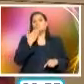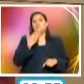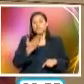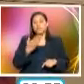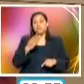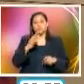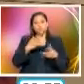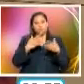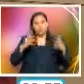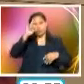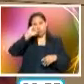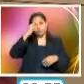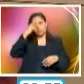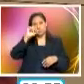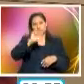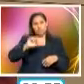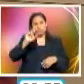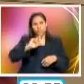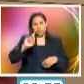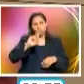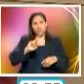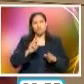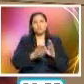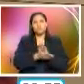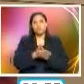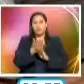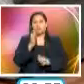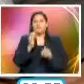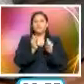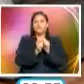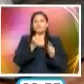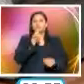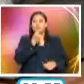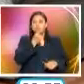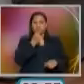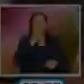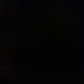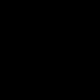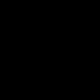gran recomendación para este fin de semana, ir con los niños a que aprecien el arte.